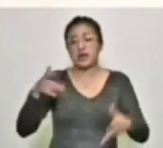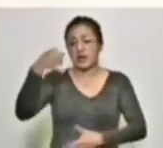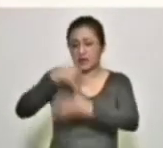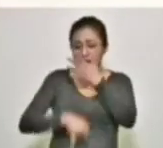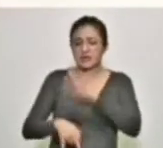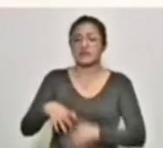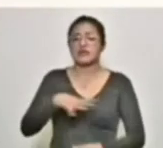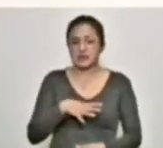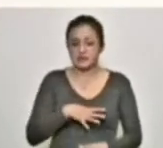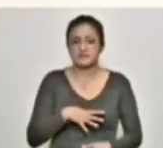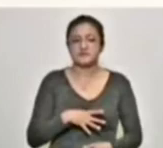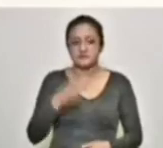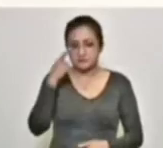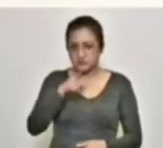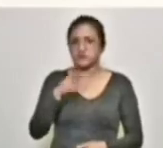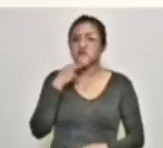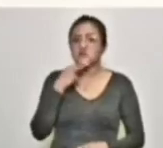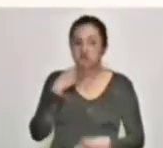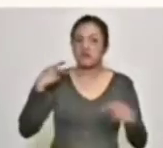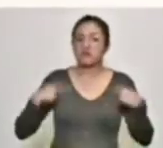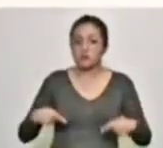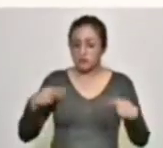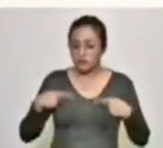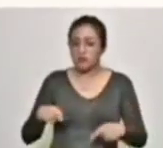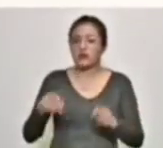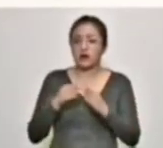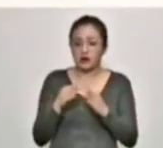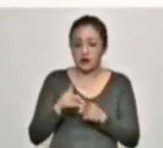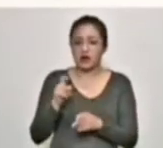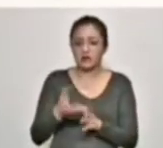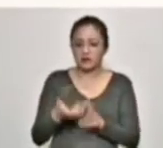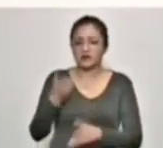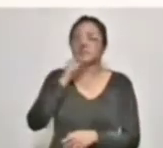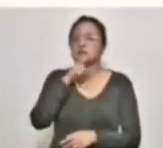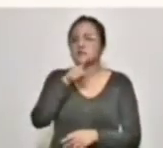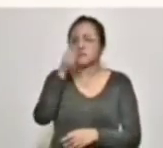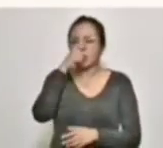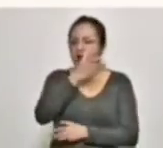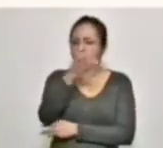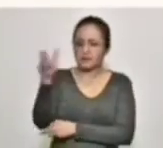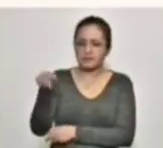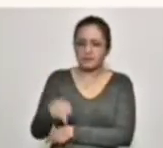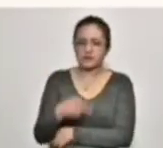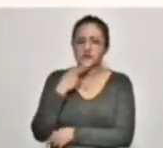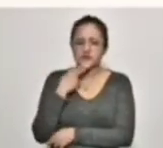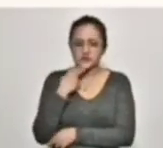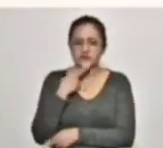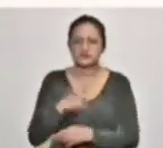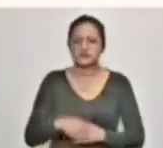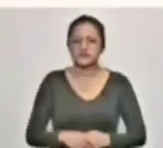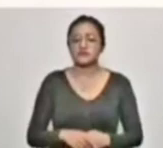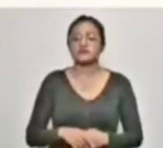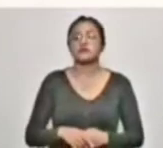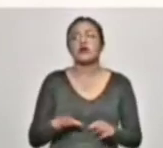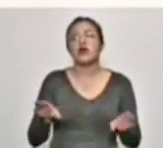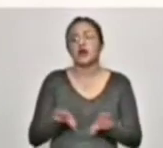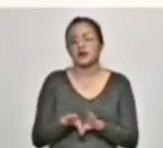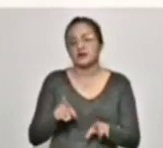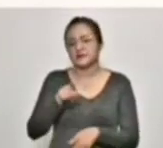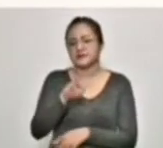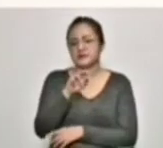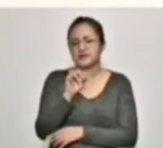también, para uso doméstico en los domicilios y para uso agrícola. Los usos, de acuerdo al